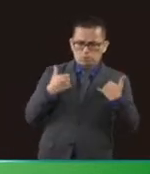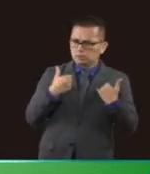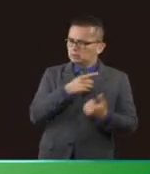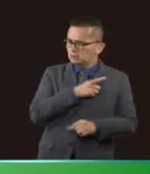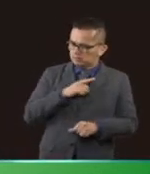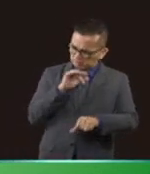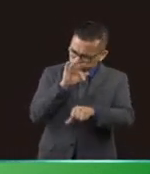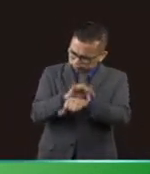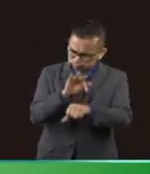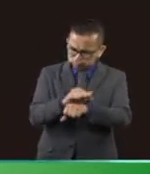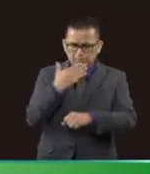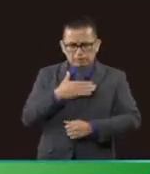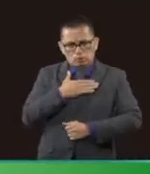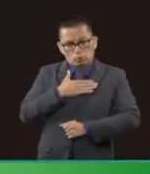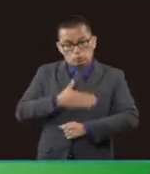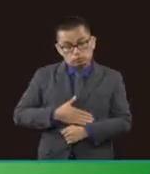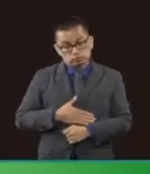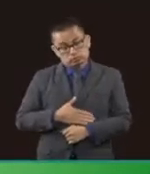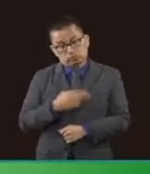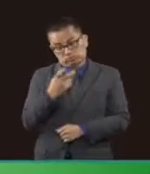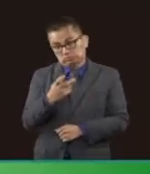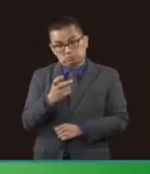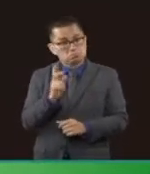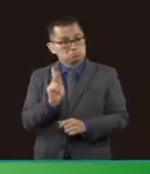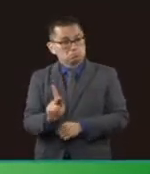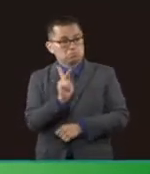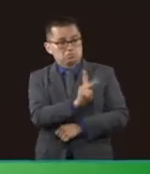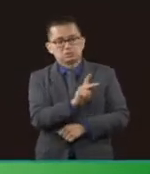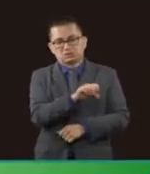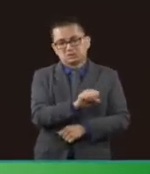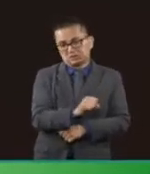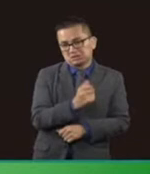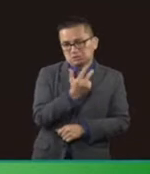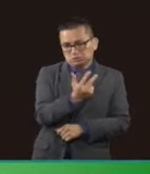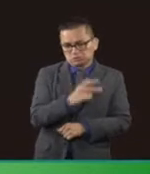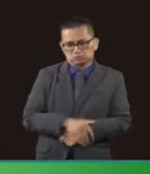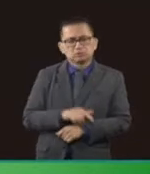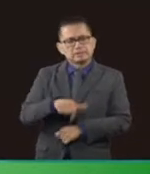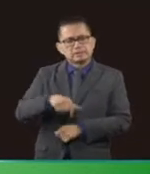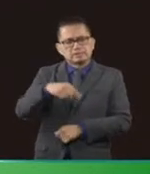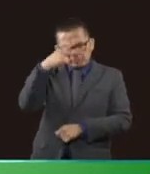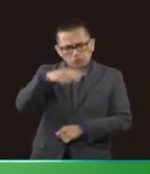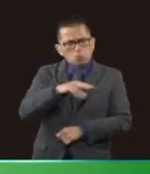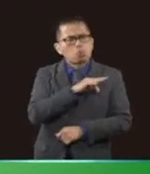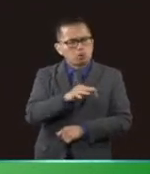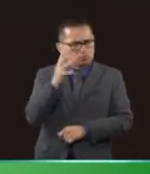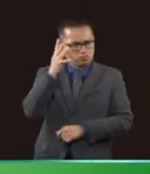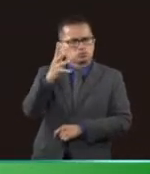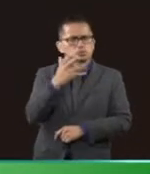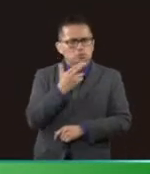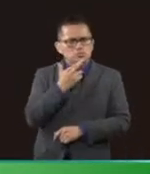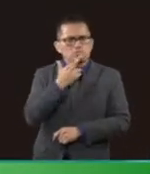porque ese es el espíritu de la generación del 68 que este país puede ser mejor es